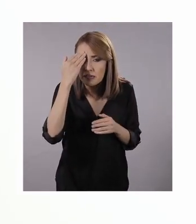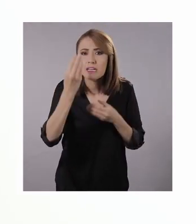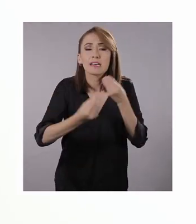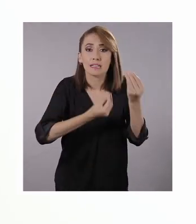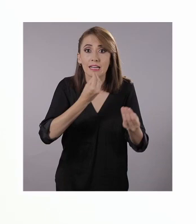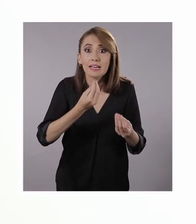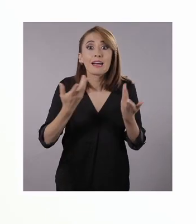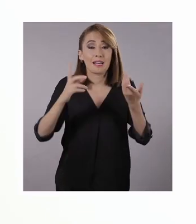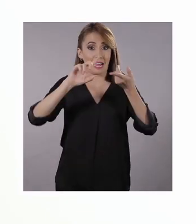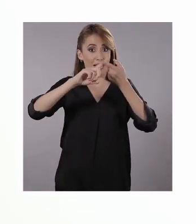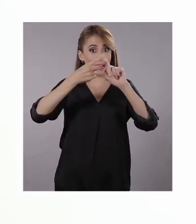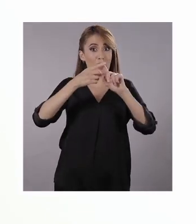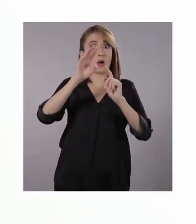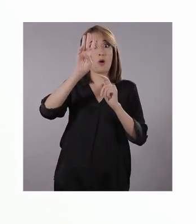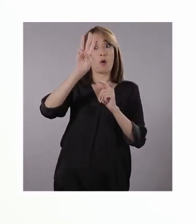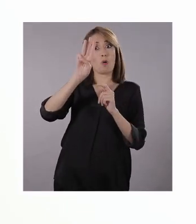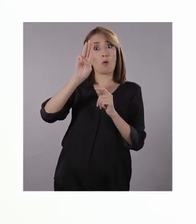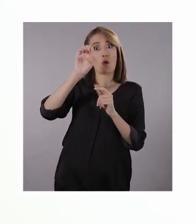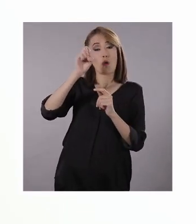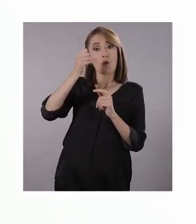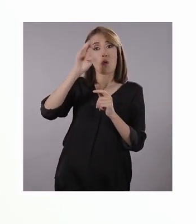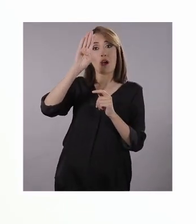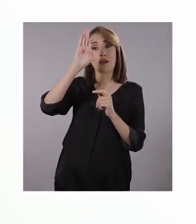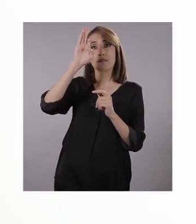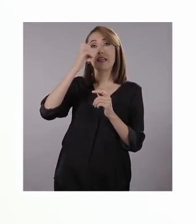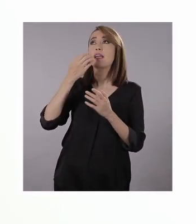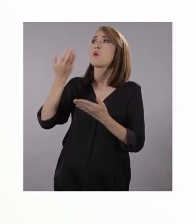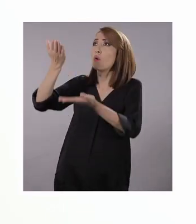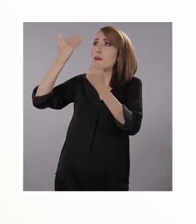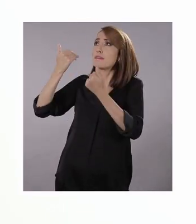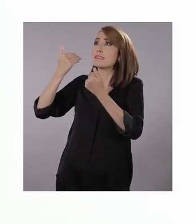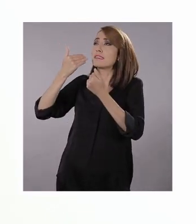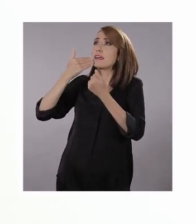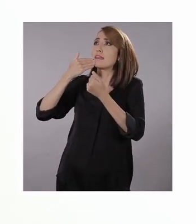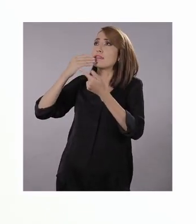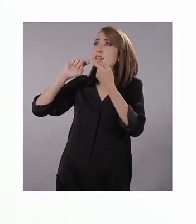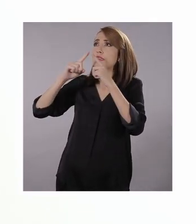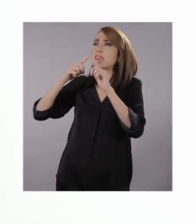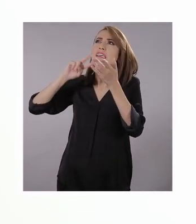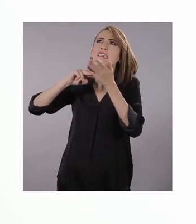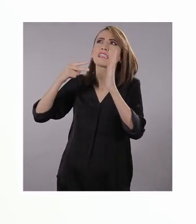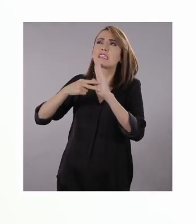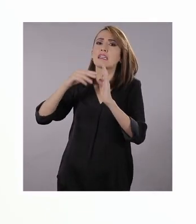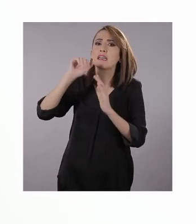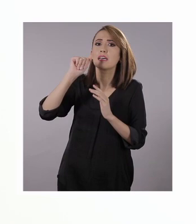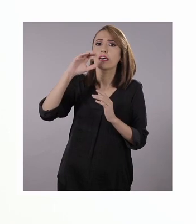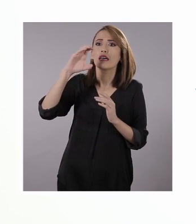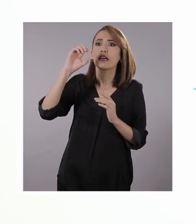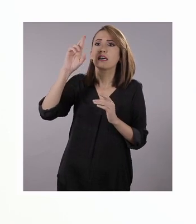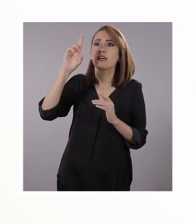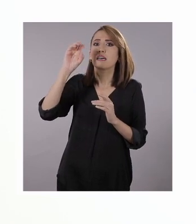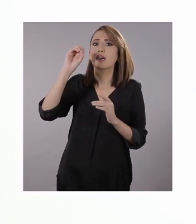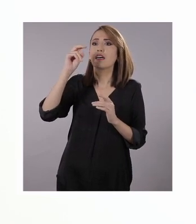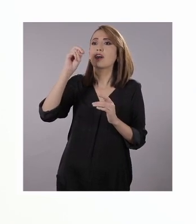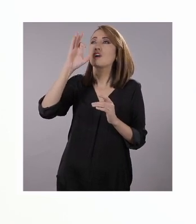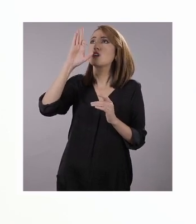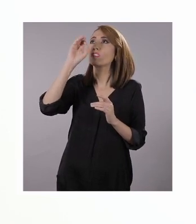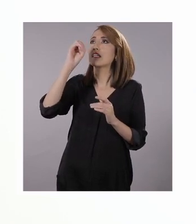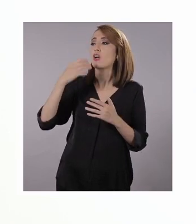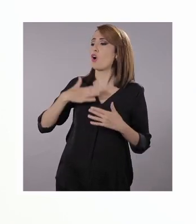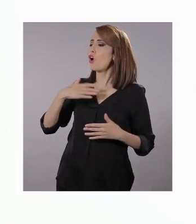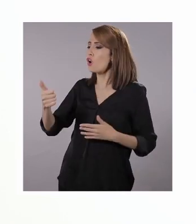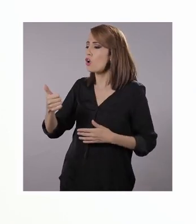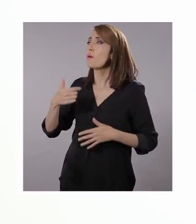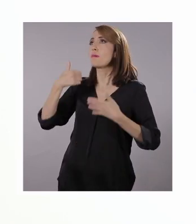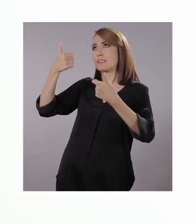es un acróstico? ¿Qué tal si llamamos a nuestro gran amigo Webster? ¡Webster! ¡Hola, Bob! ¿Cómo